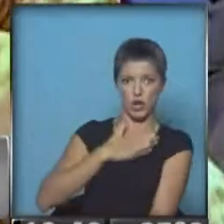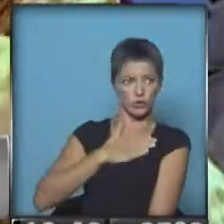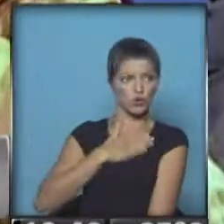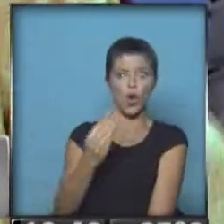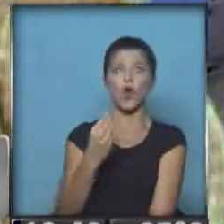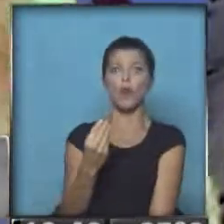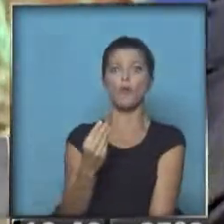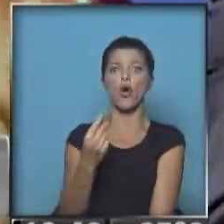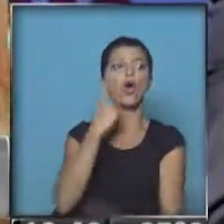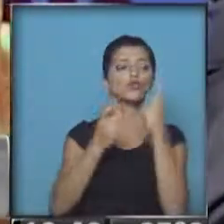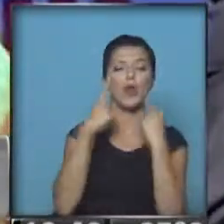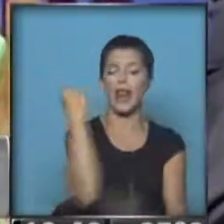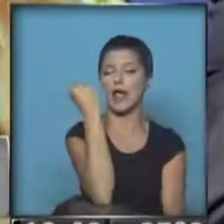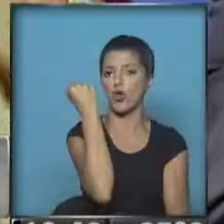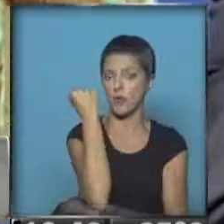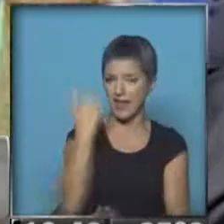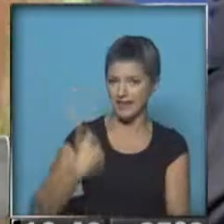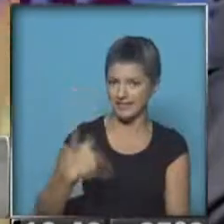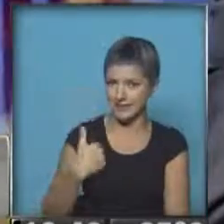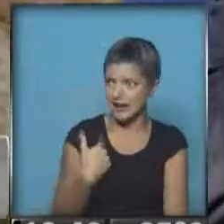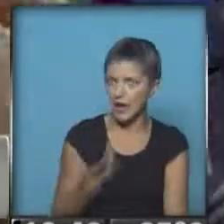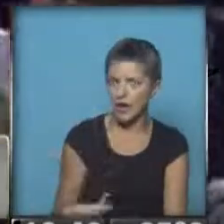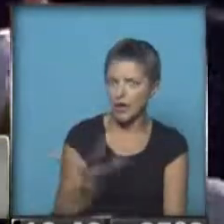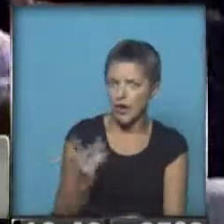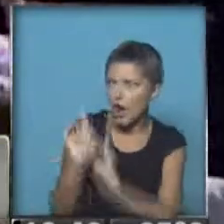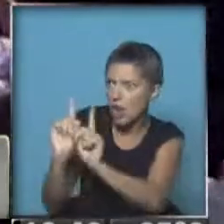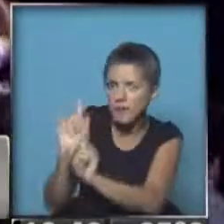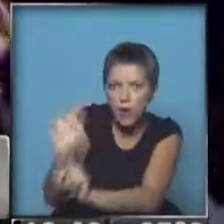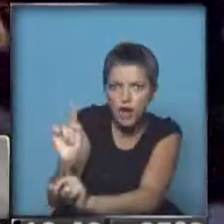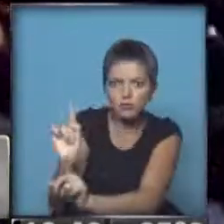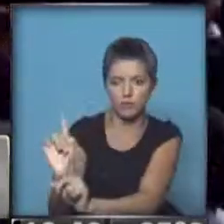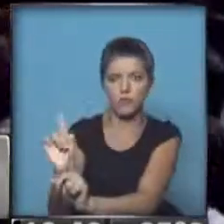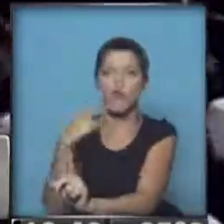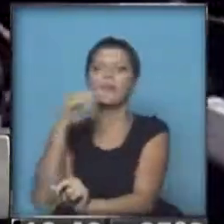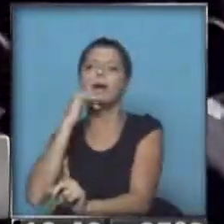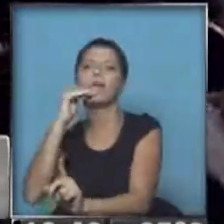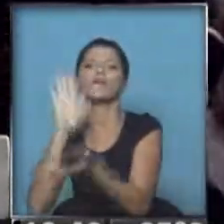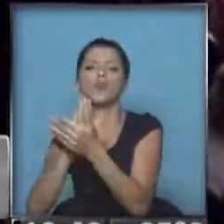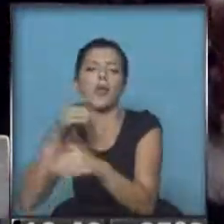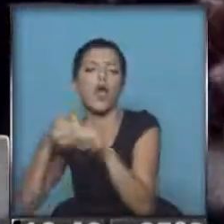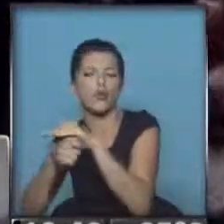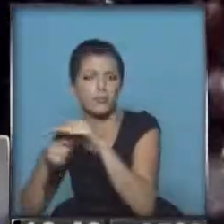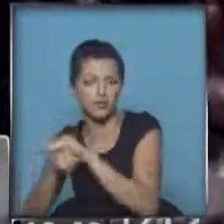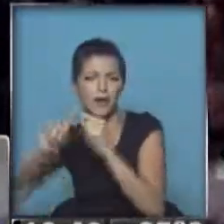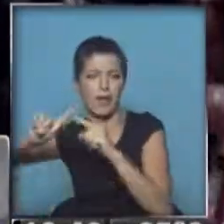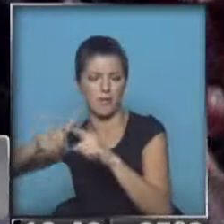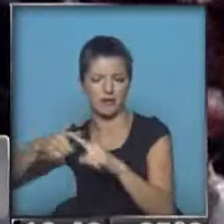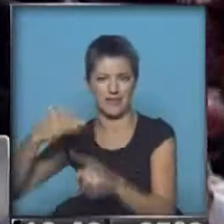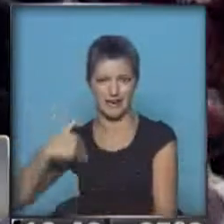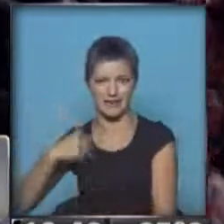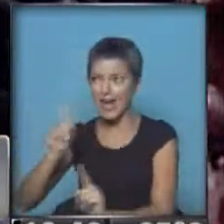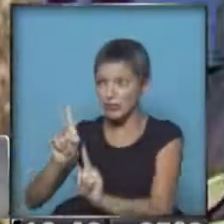dirigir, manejar la economía. Es más, los que aún se atrevían a hablar de corrupción en la política